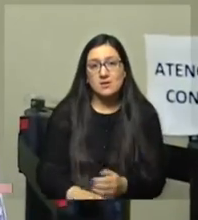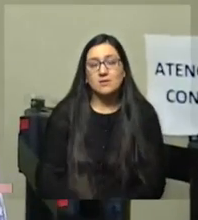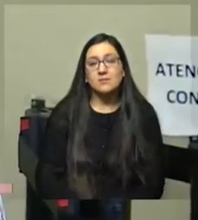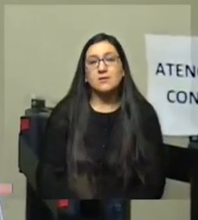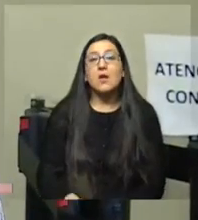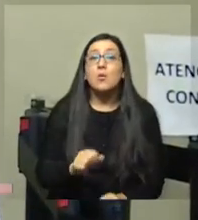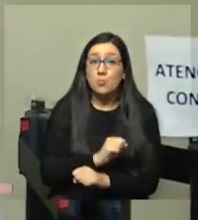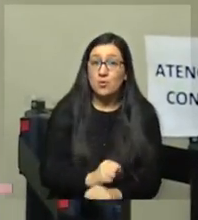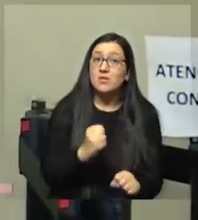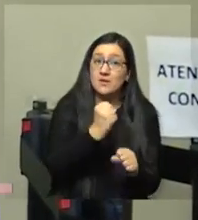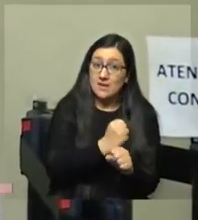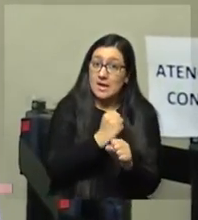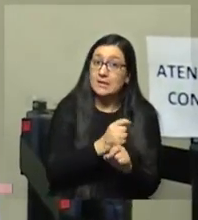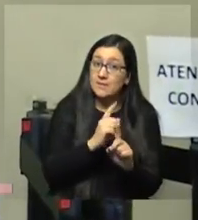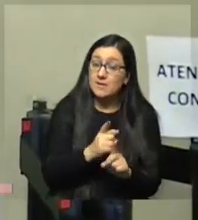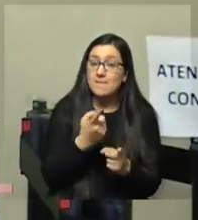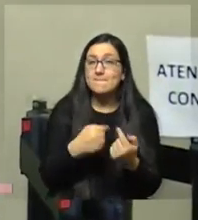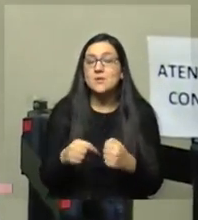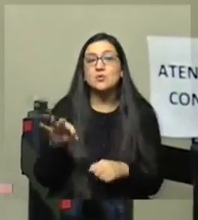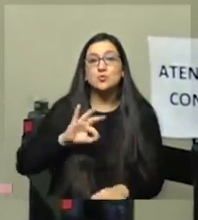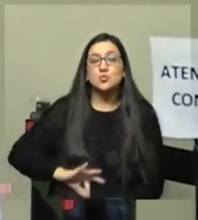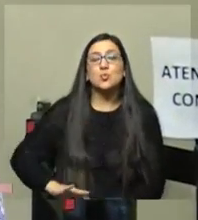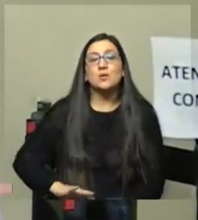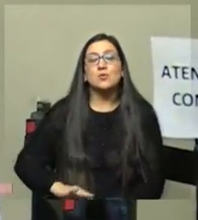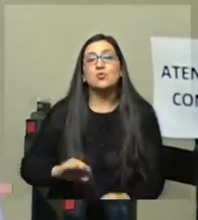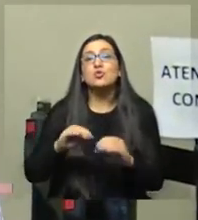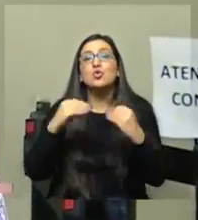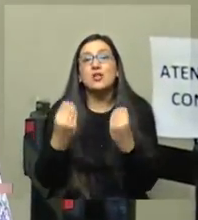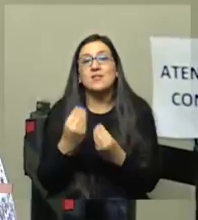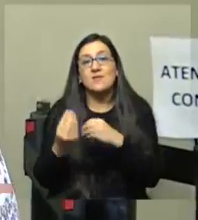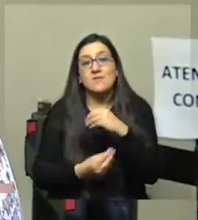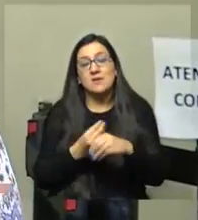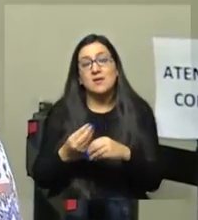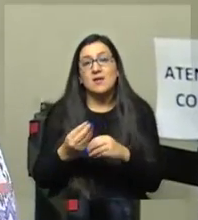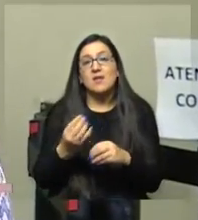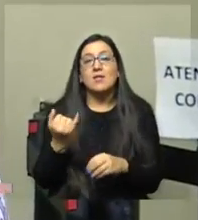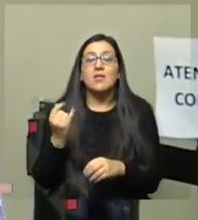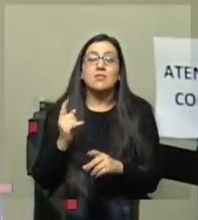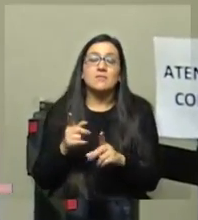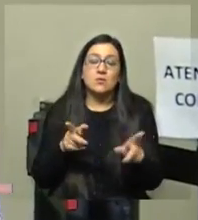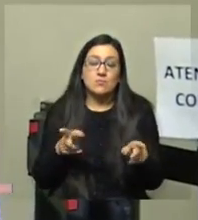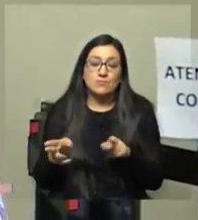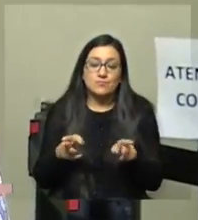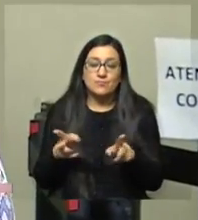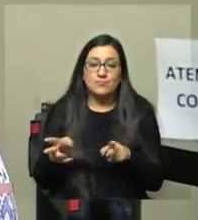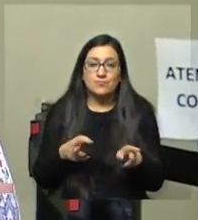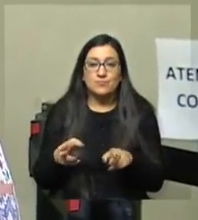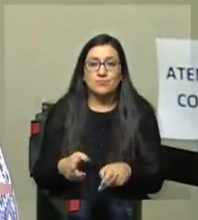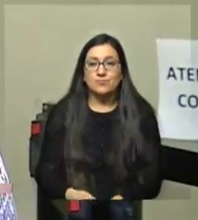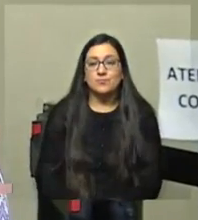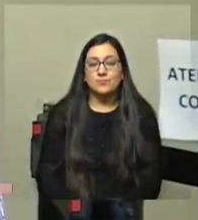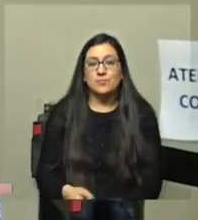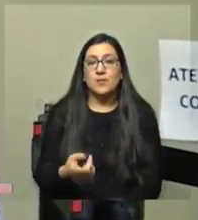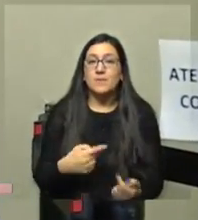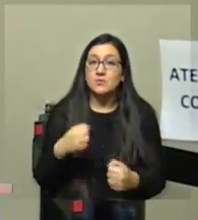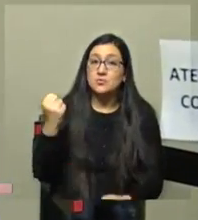incompatible con trabajar siempre y cuando el ingreso del núcleo familiar esté dentro de los parámetros que se solicitan, pero